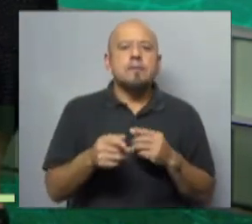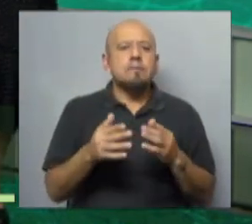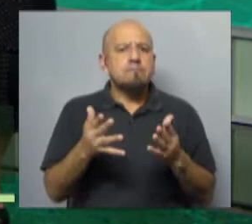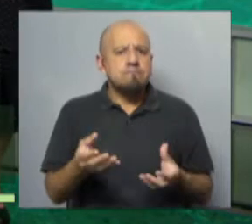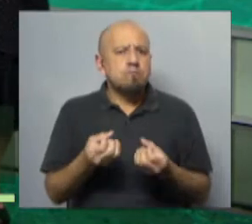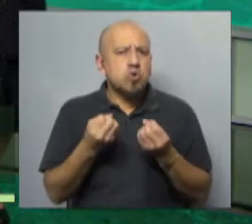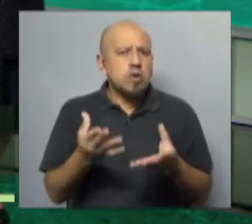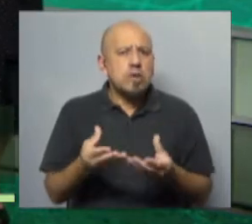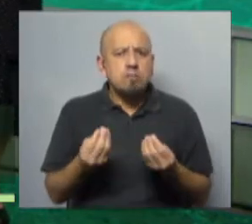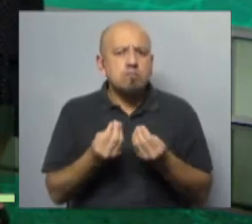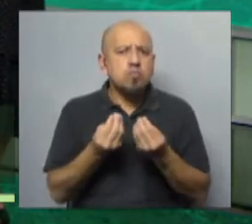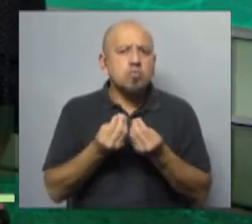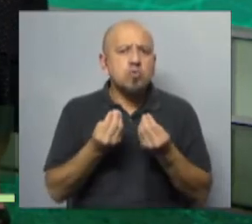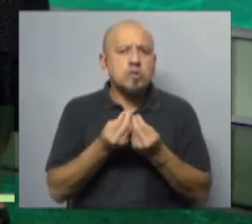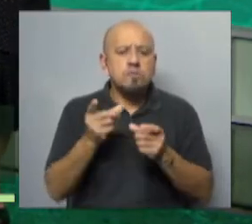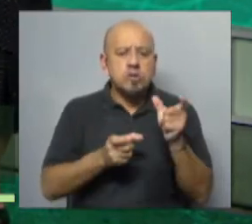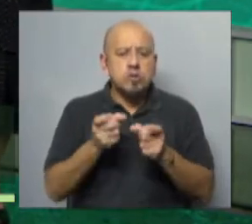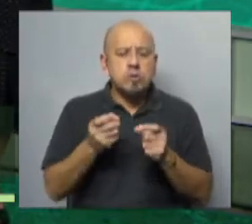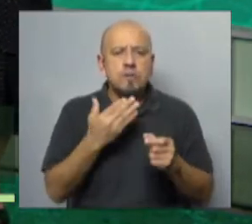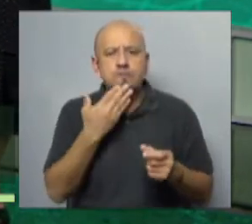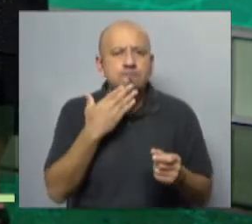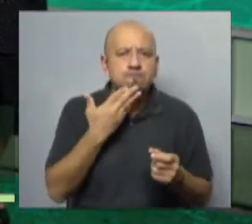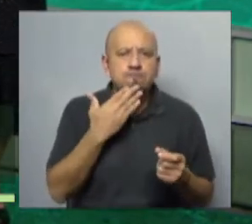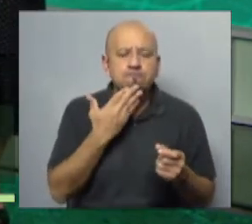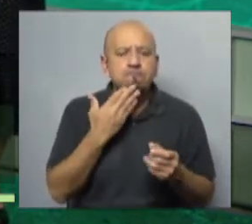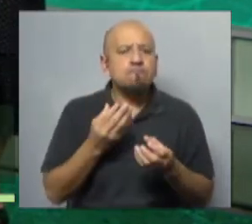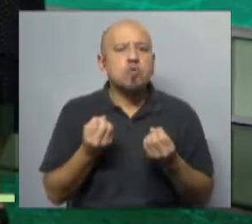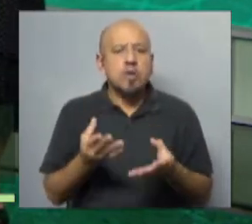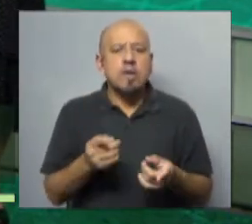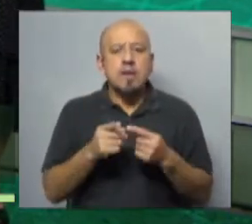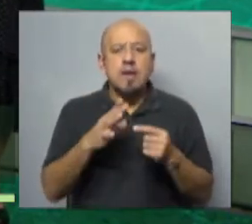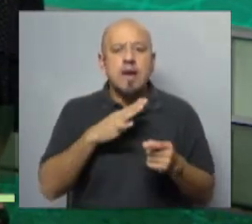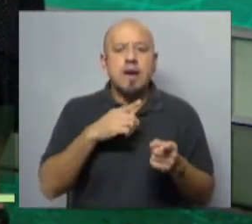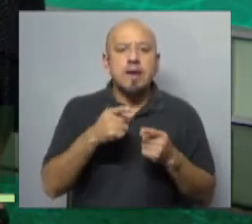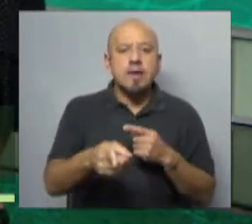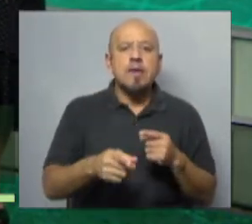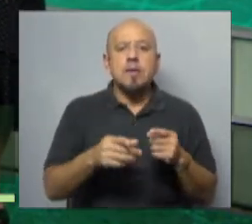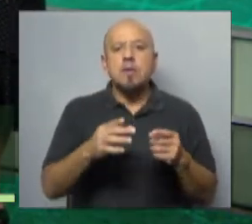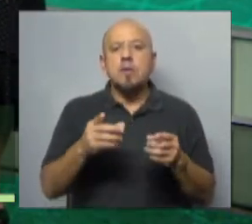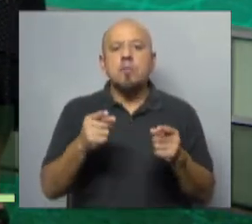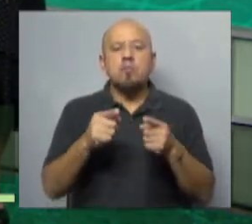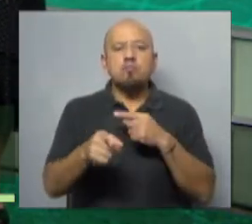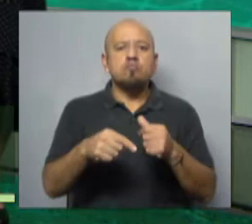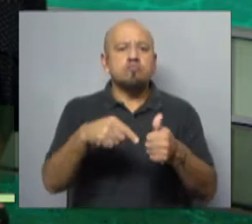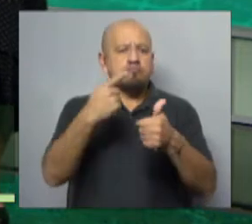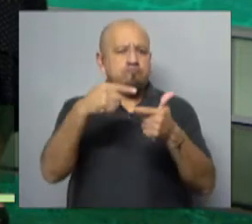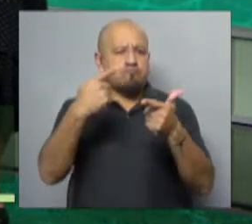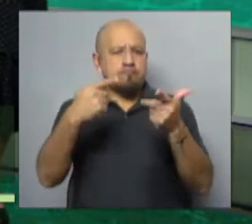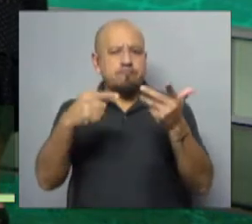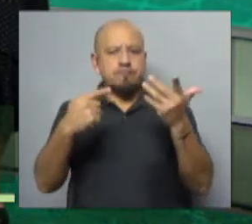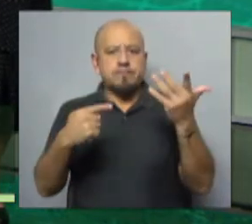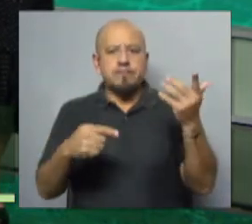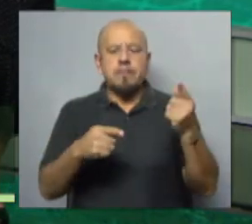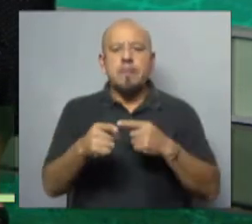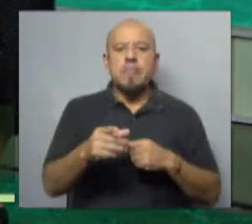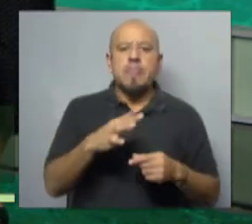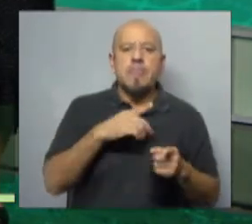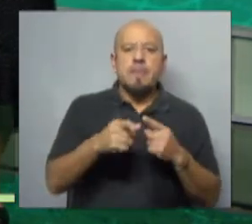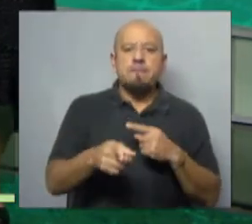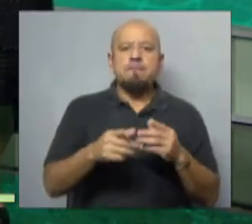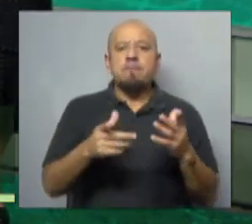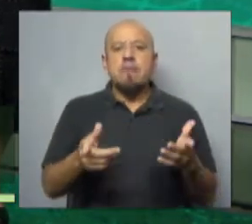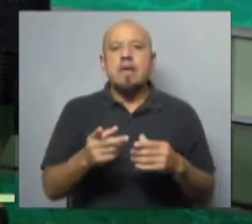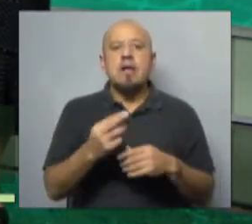número de indecisos esta estabilidad en el número de indecisos y ahí tenemos también bastantes elementos para poder analizar en relación a los